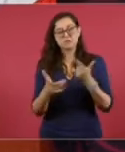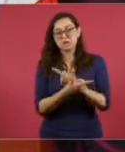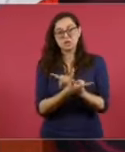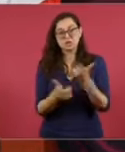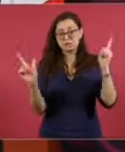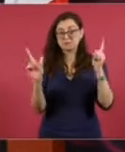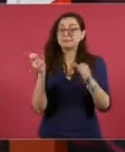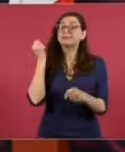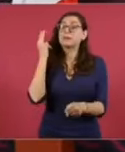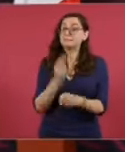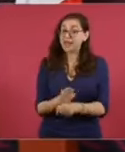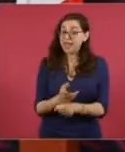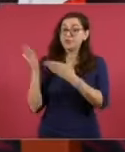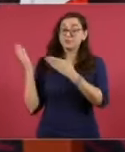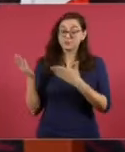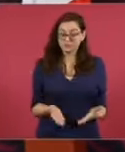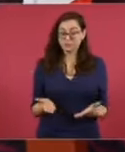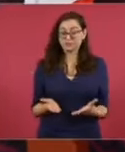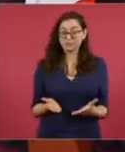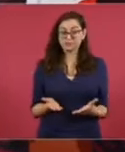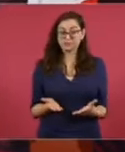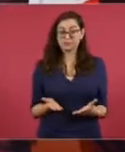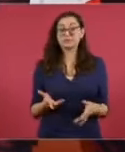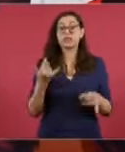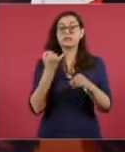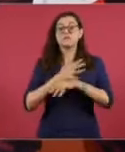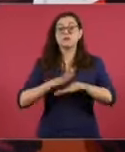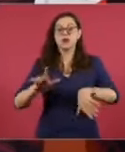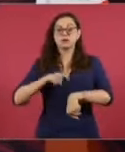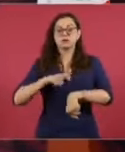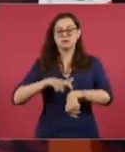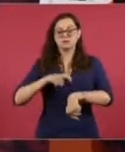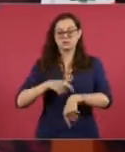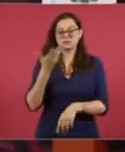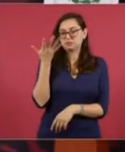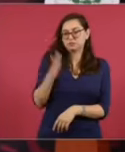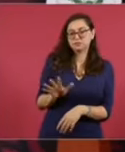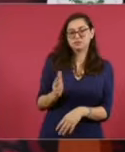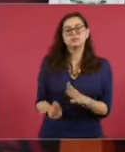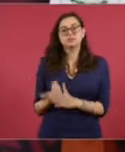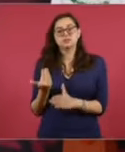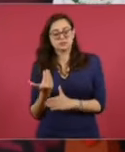Tienen que llegar temprano. Vamos a hacer el informe a las 10 de la mañana